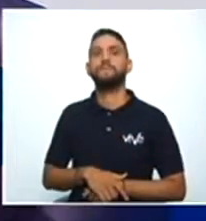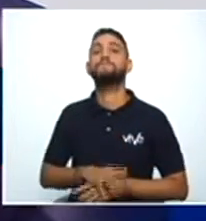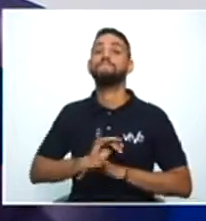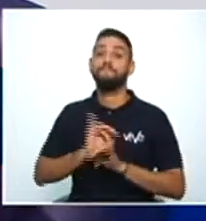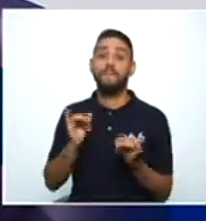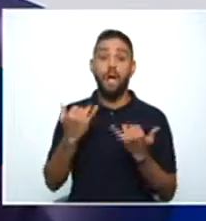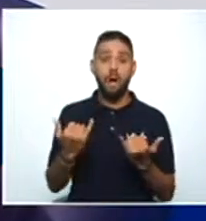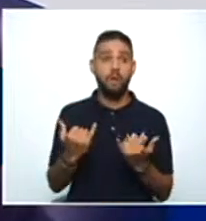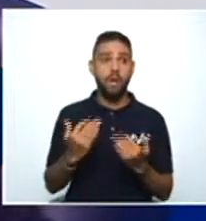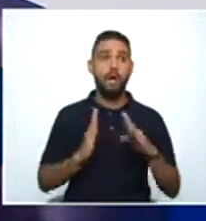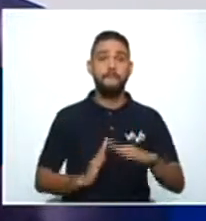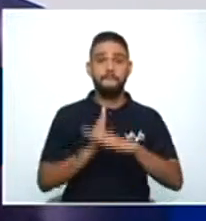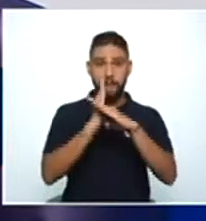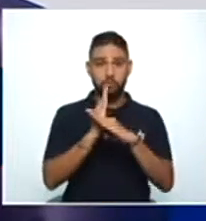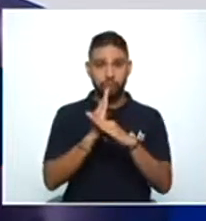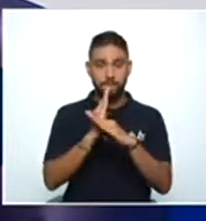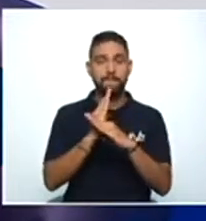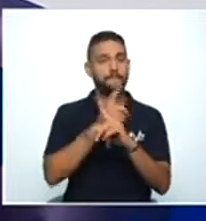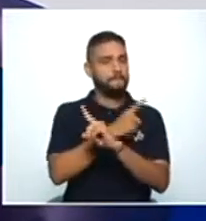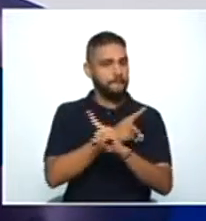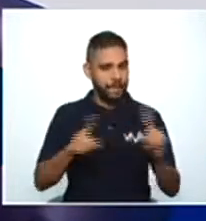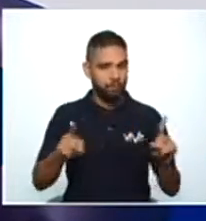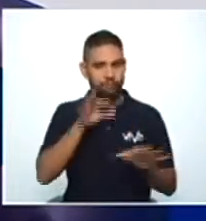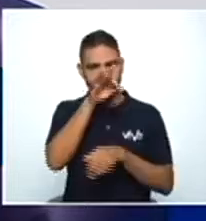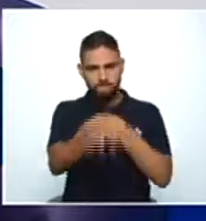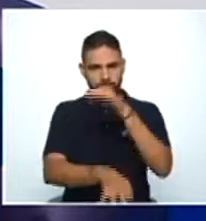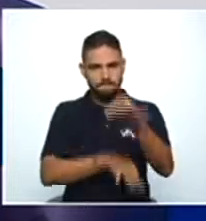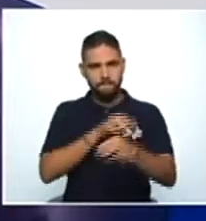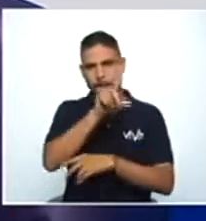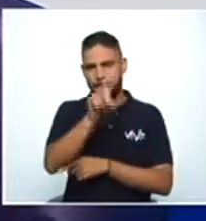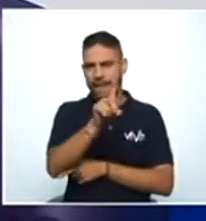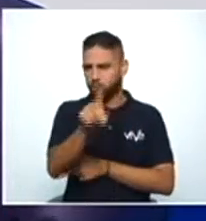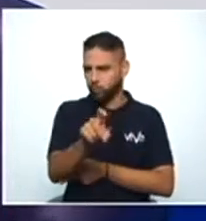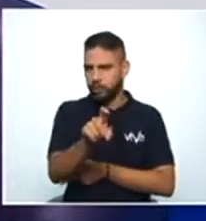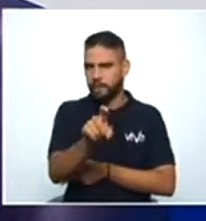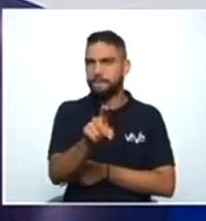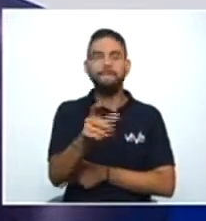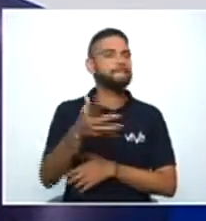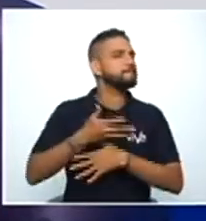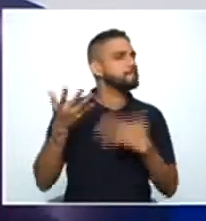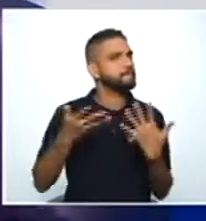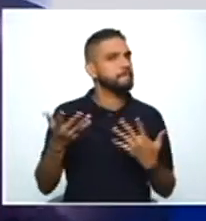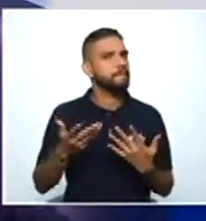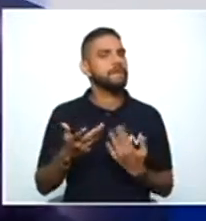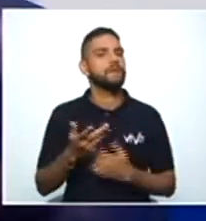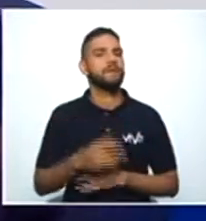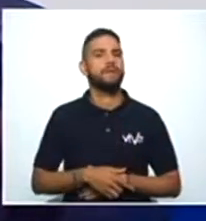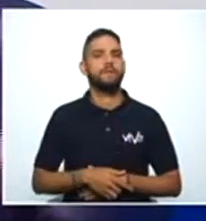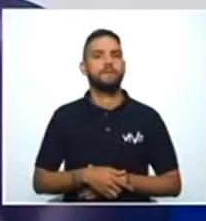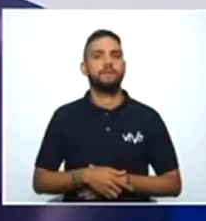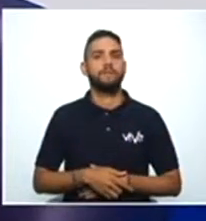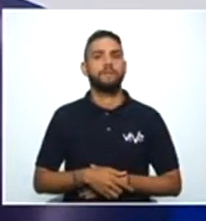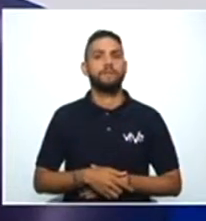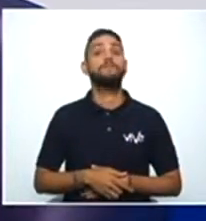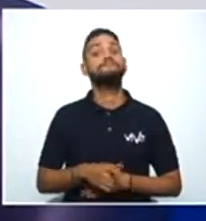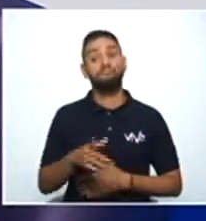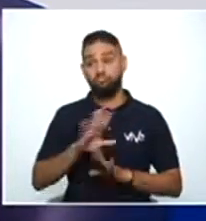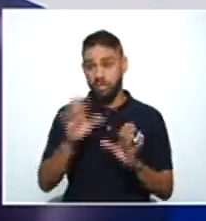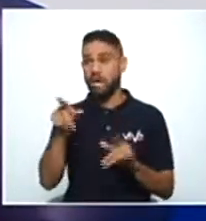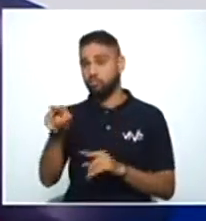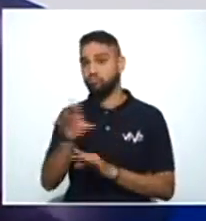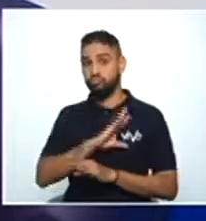de ir al corte quiero dejar una interrogante a la del aire y es aparte de ese acompañamiento